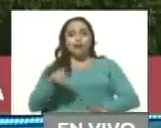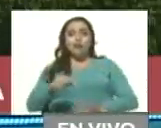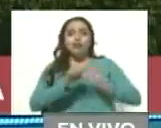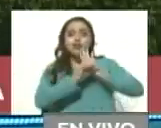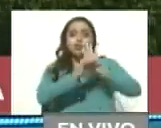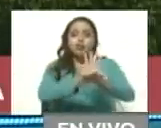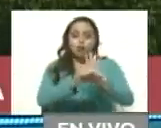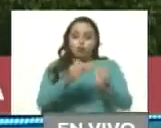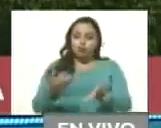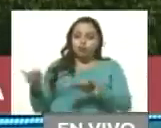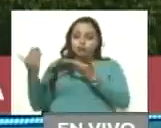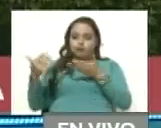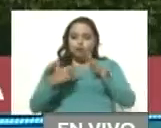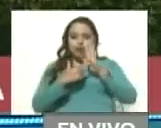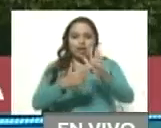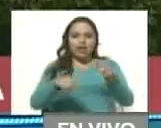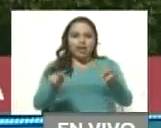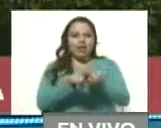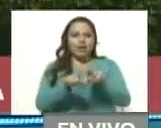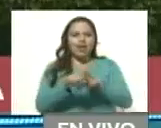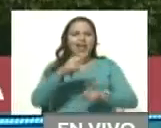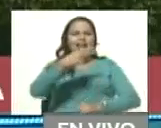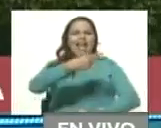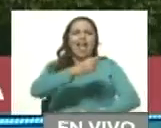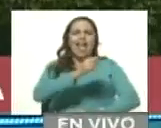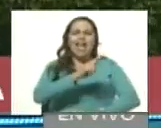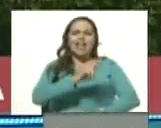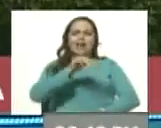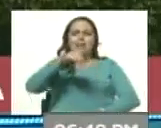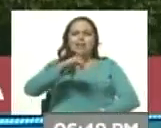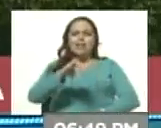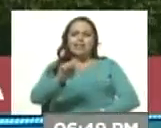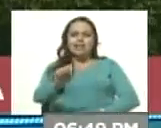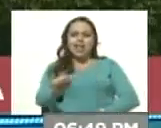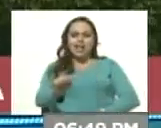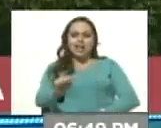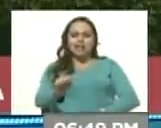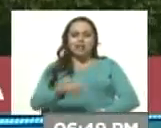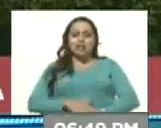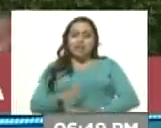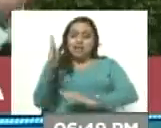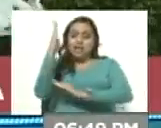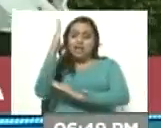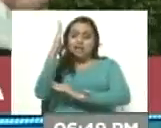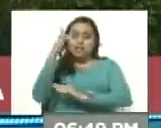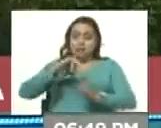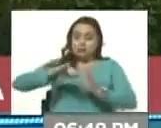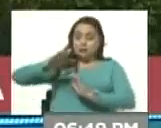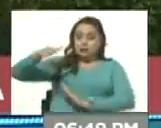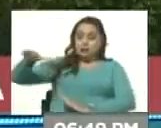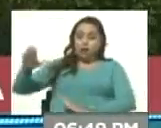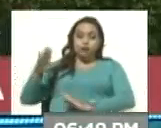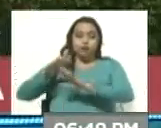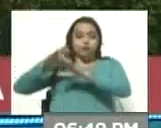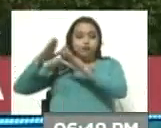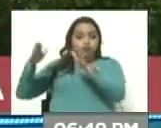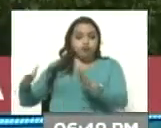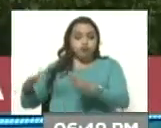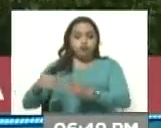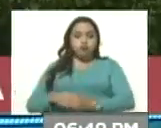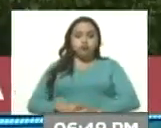que vemos ahí enfrente ory que es la ermita en esa iglesia que sobresale allá en esa montaña estuvieron los restos del padre libertador